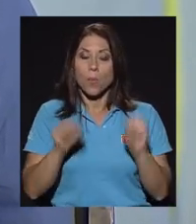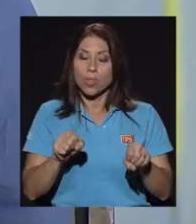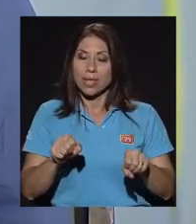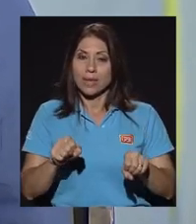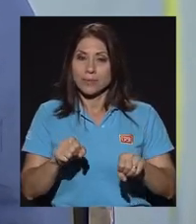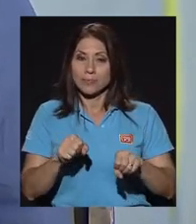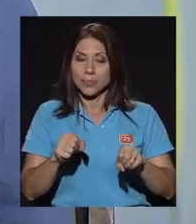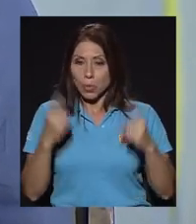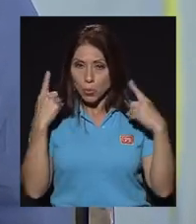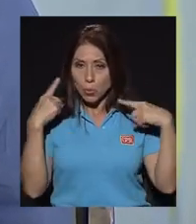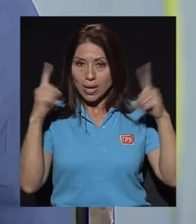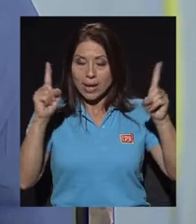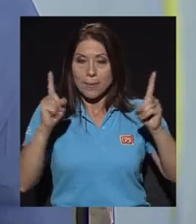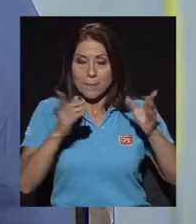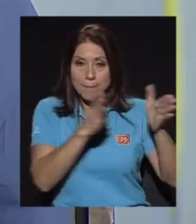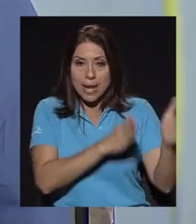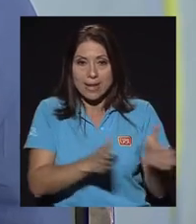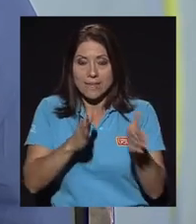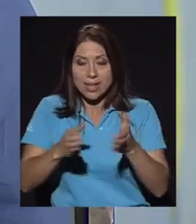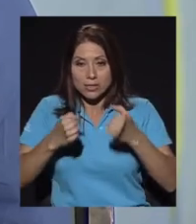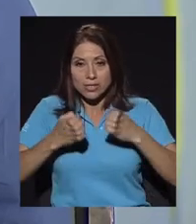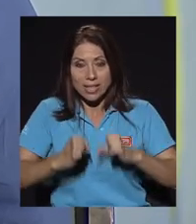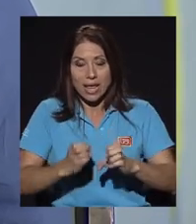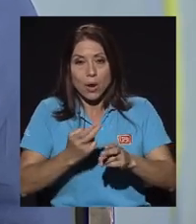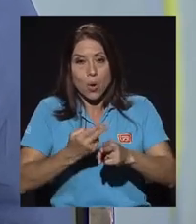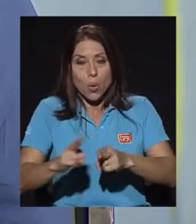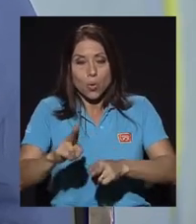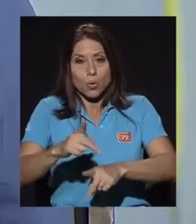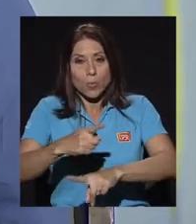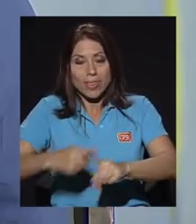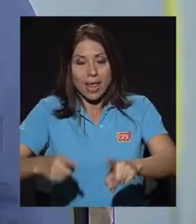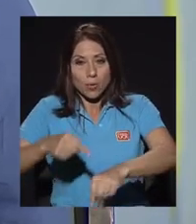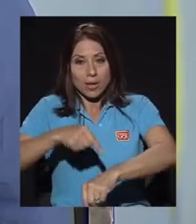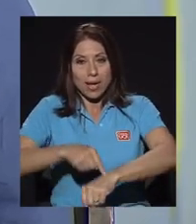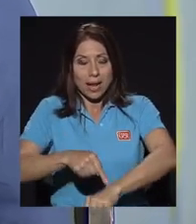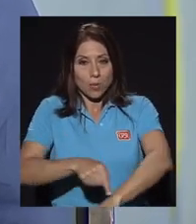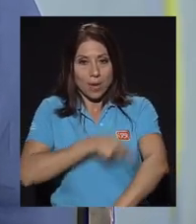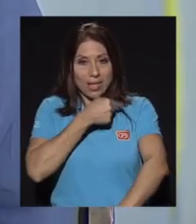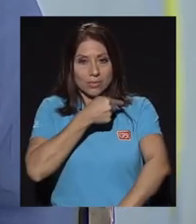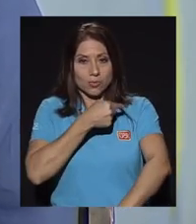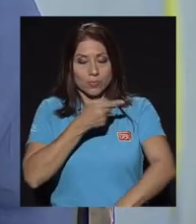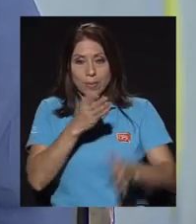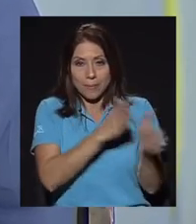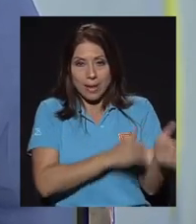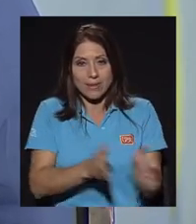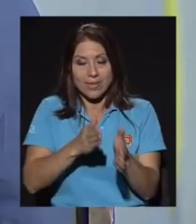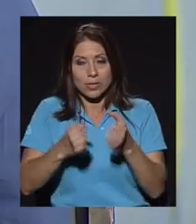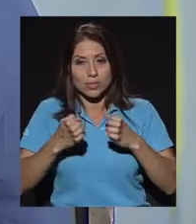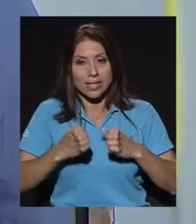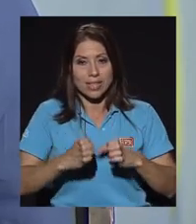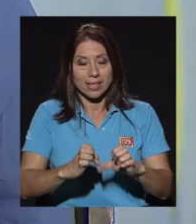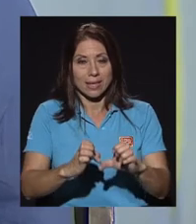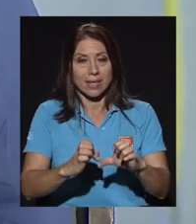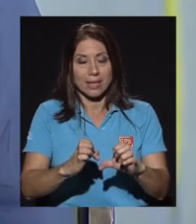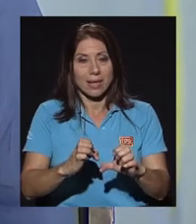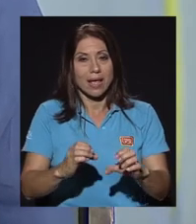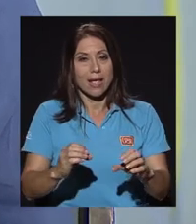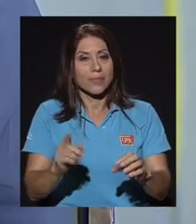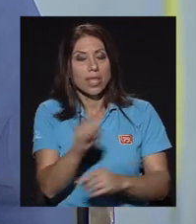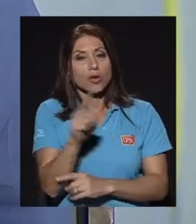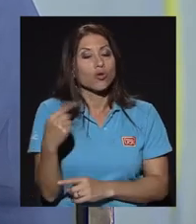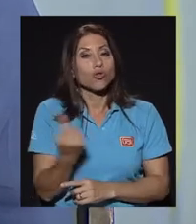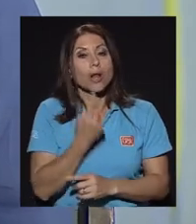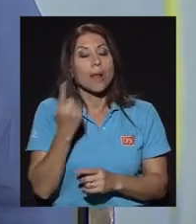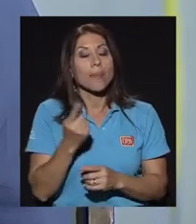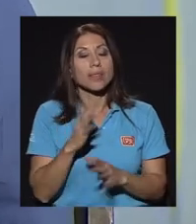planificación estratégica de corto, mediano y largo plazo, una planificación estratégica como gobierno local que vaya más allá